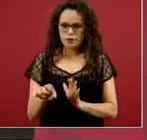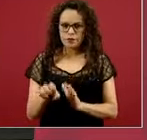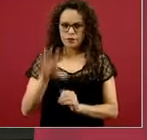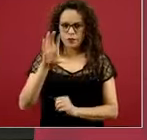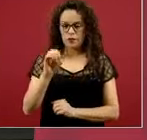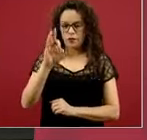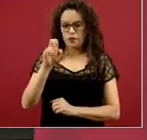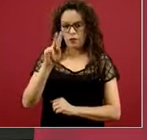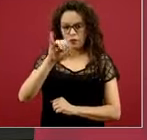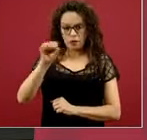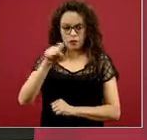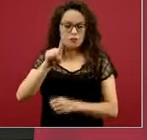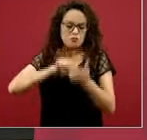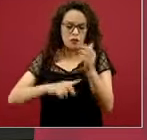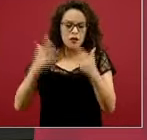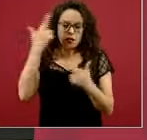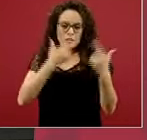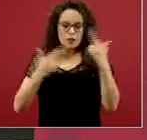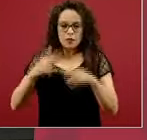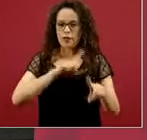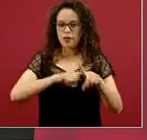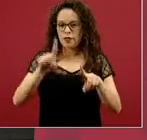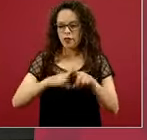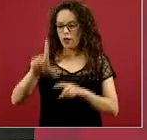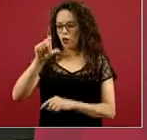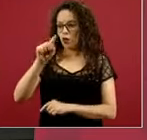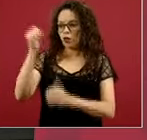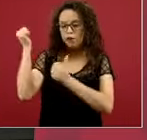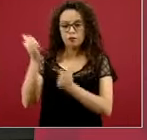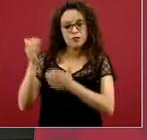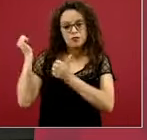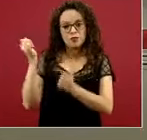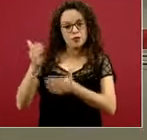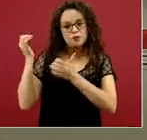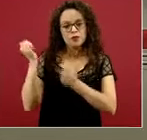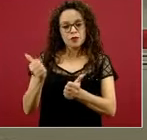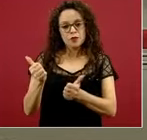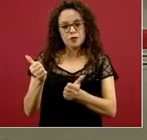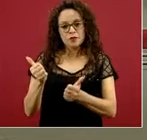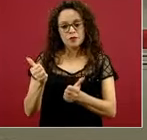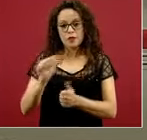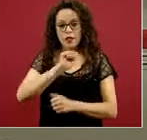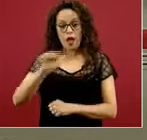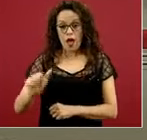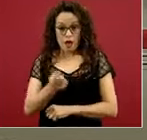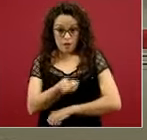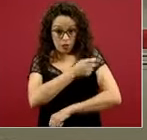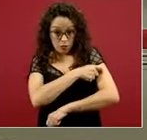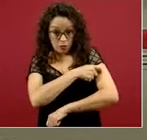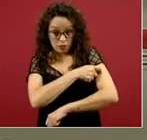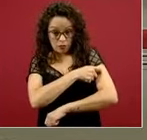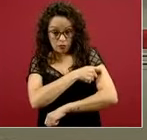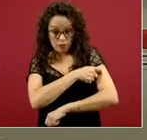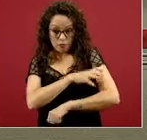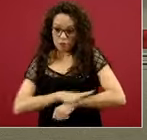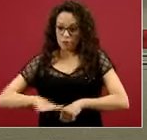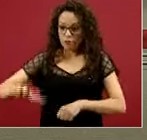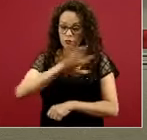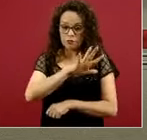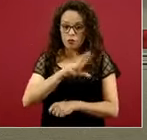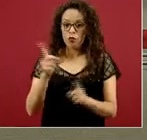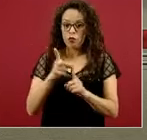COFEPRIS tiene una revisión de los diferentes lotes que llegan, tanto de la vacuna que se aplica en el sector público como